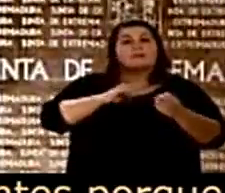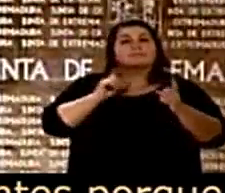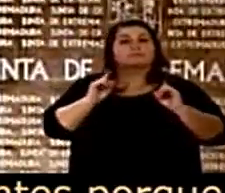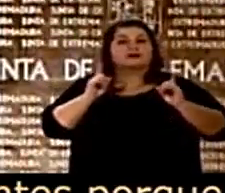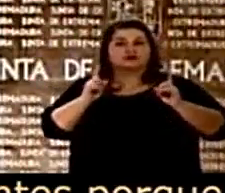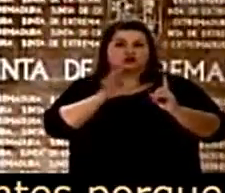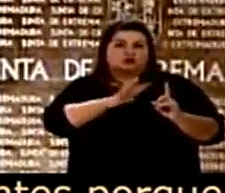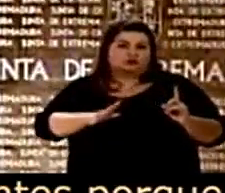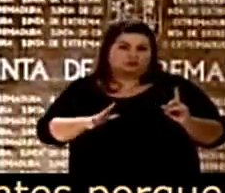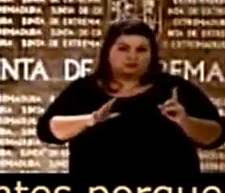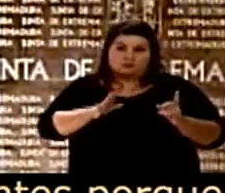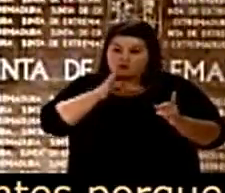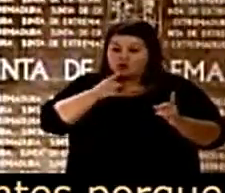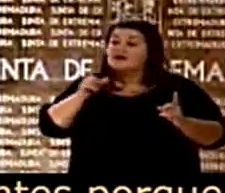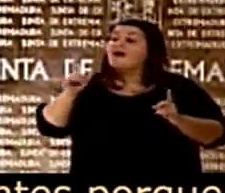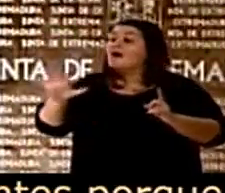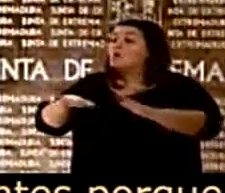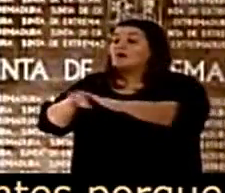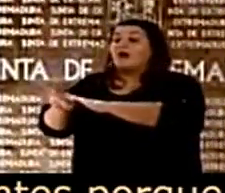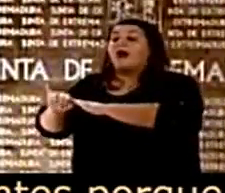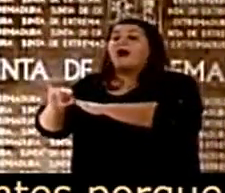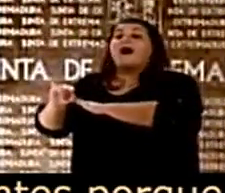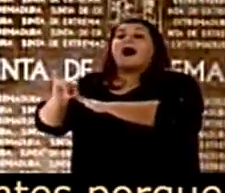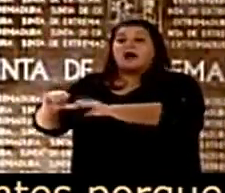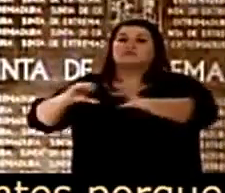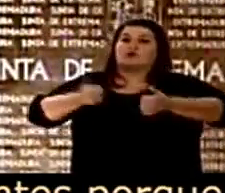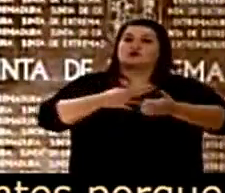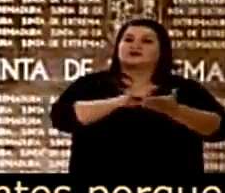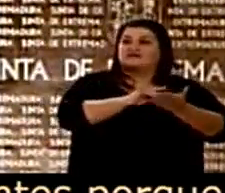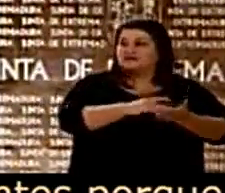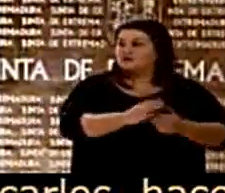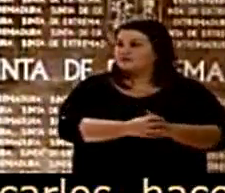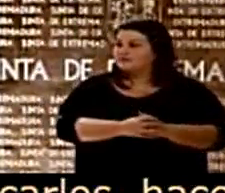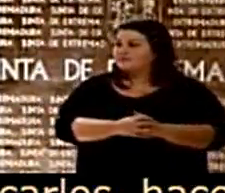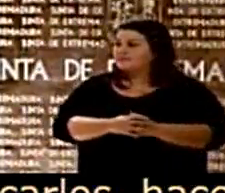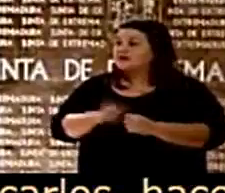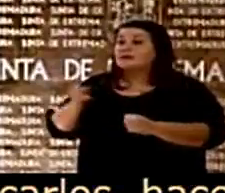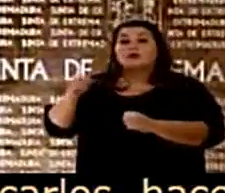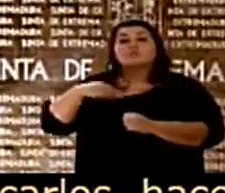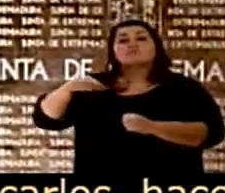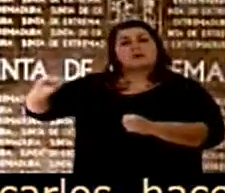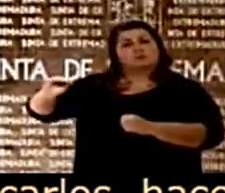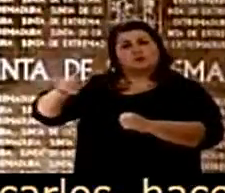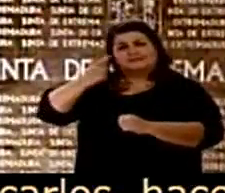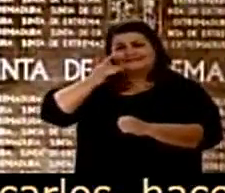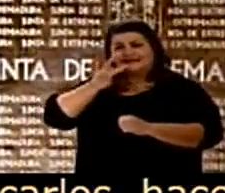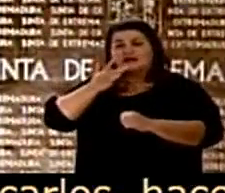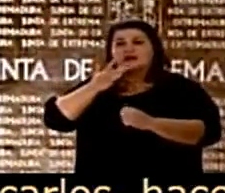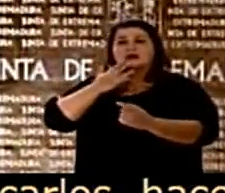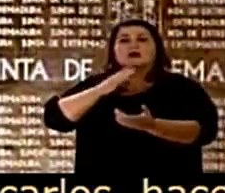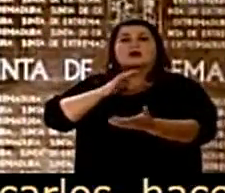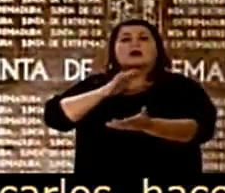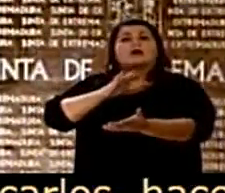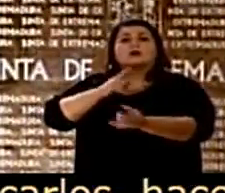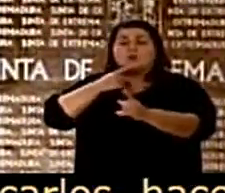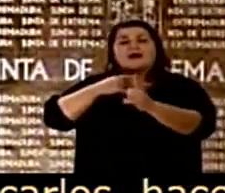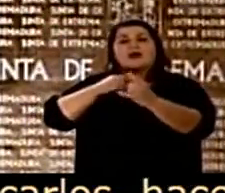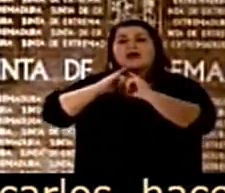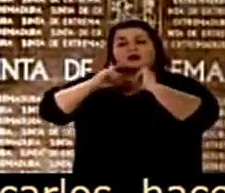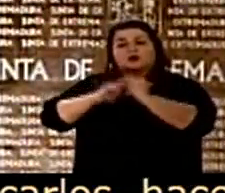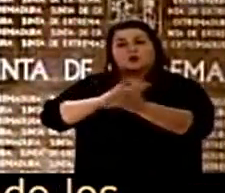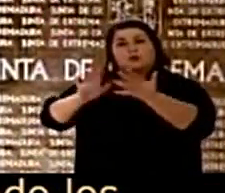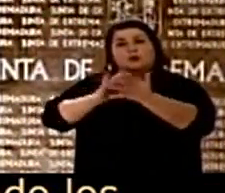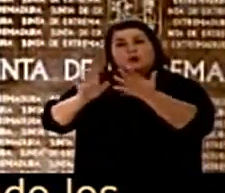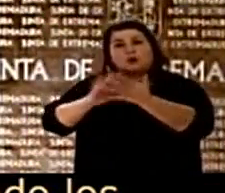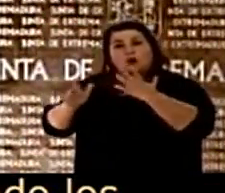para que cuando los necesitemos pues pueda entrar en servicio. Sí. Esos, a pesar de que no esté la vía electrificada, ¿esos híbridos también pueden